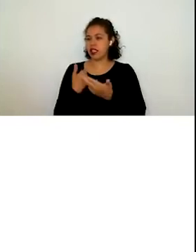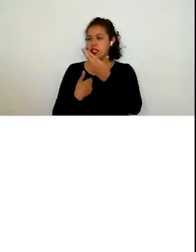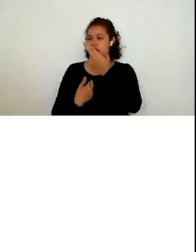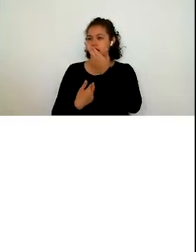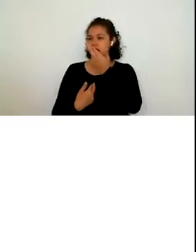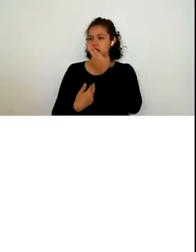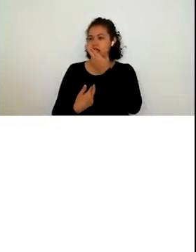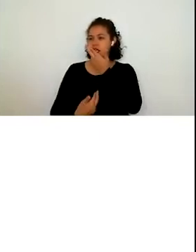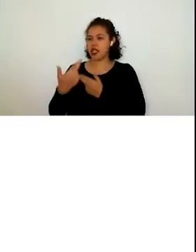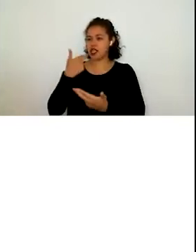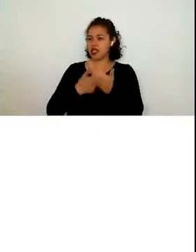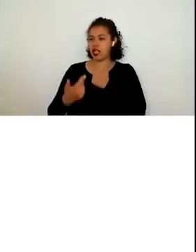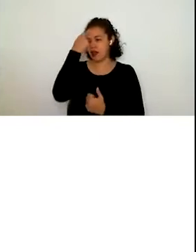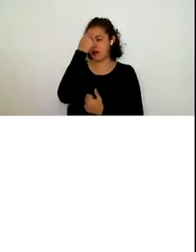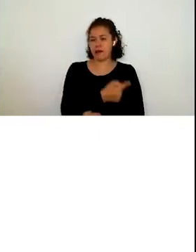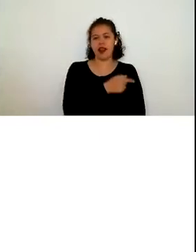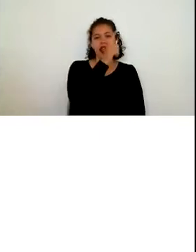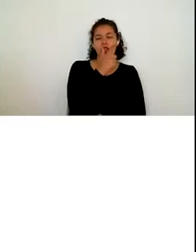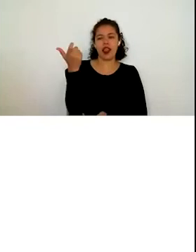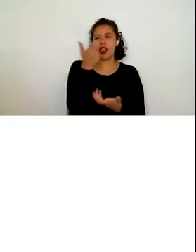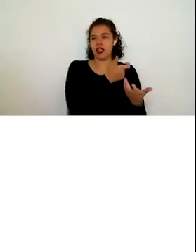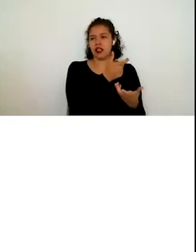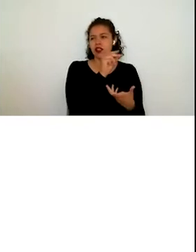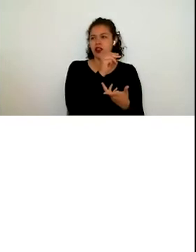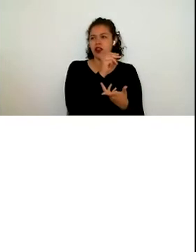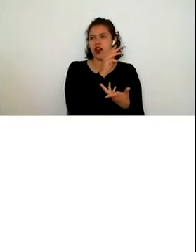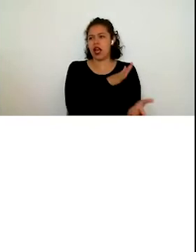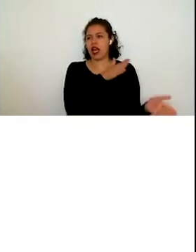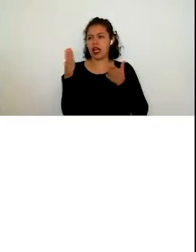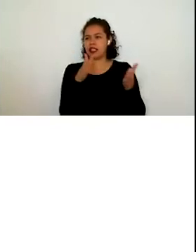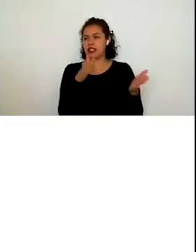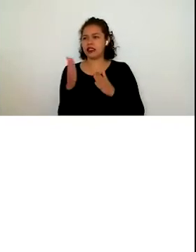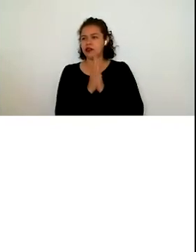de tesorero. No, creo que está antes, Ruth, si me haces favor.